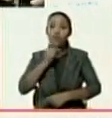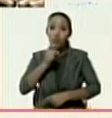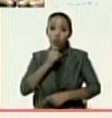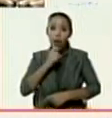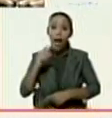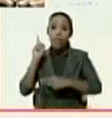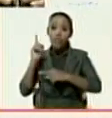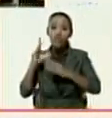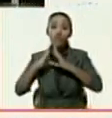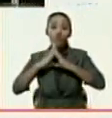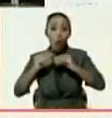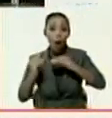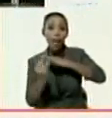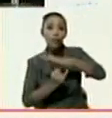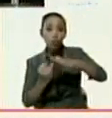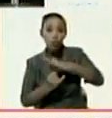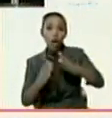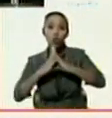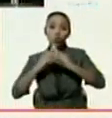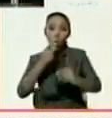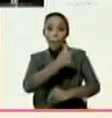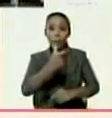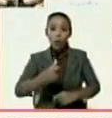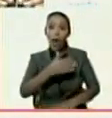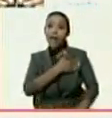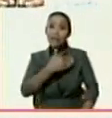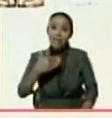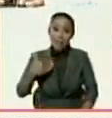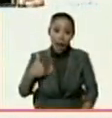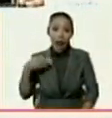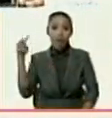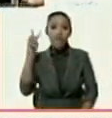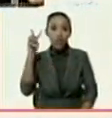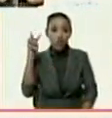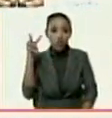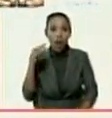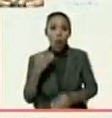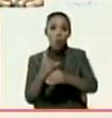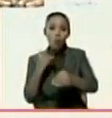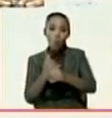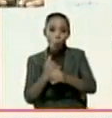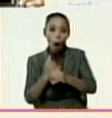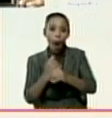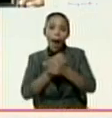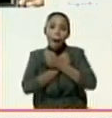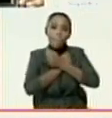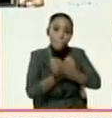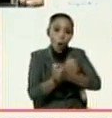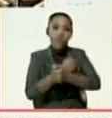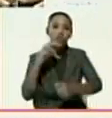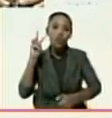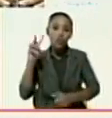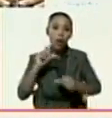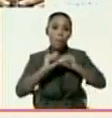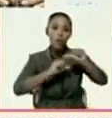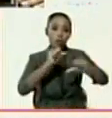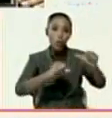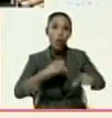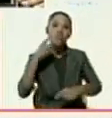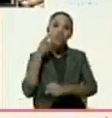los organismos, todas las personas que quieren a Venezuela, país de progreso, debemos